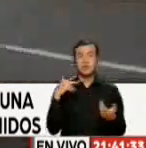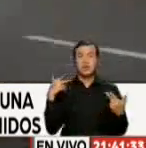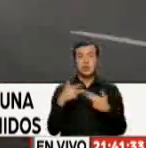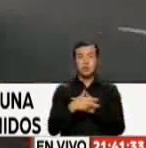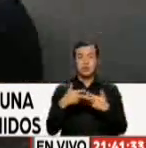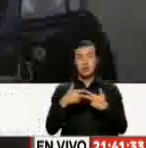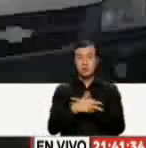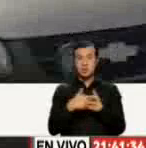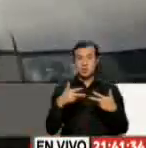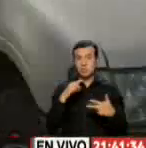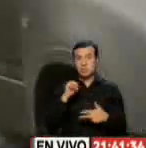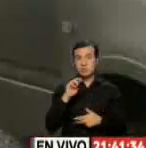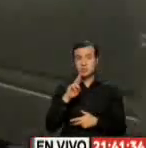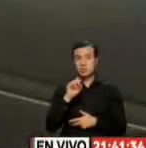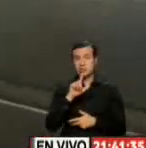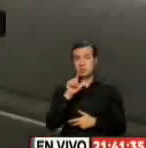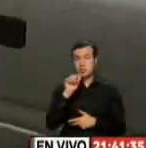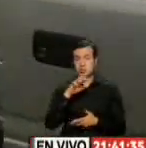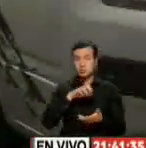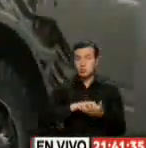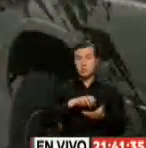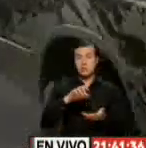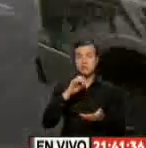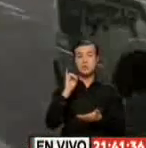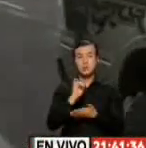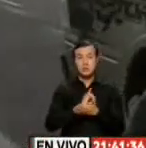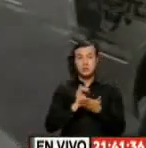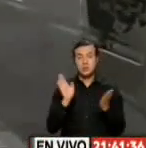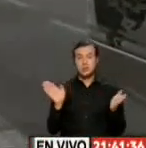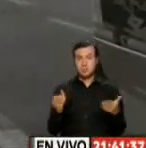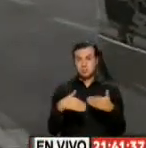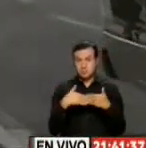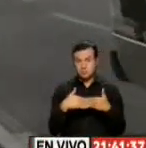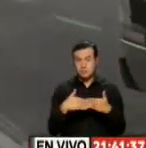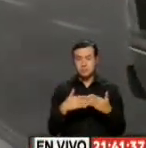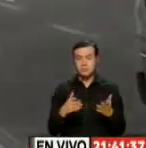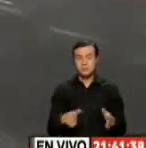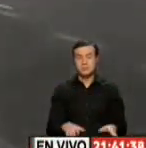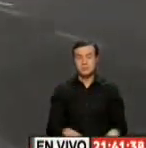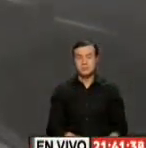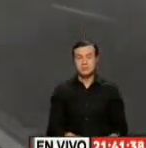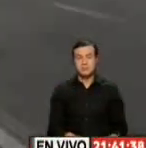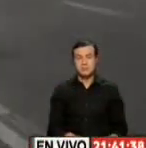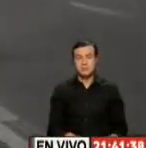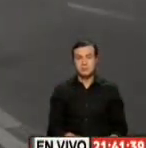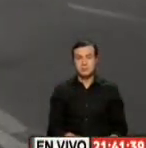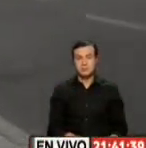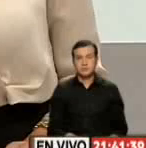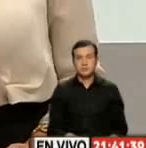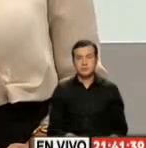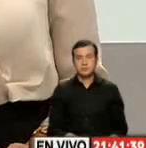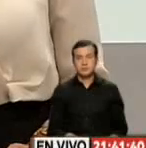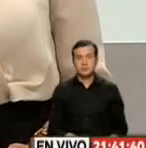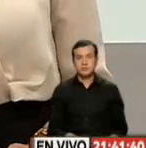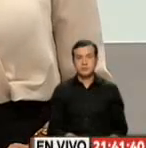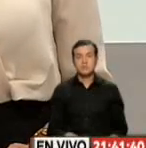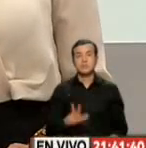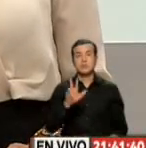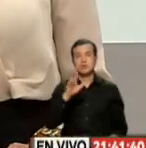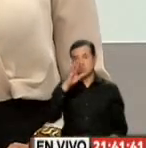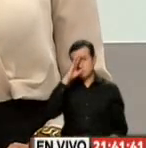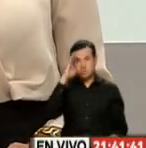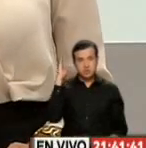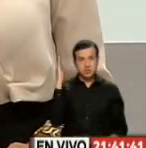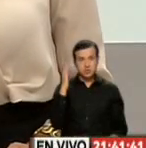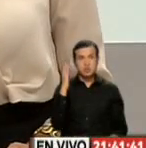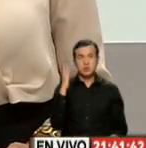el tramo Mascarillas Salinas en la provincia de Imbabura es restringida. Lucy Jiménez, Telediario. Y 3 policías